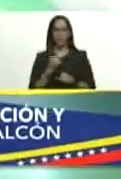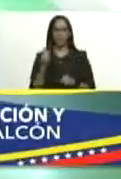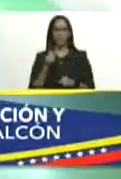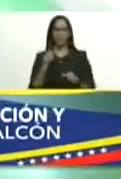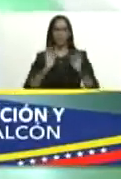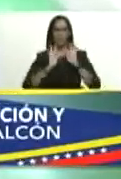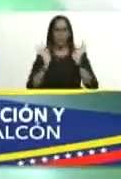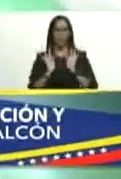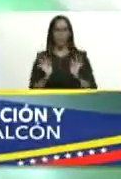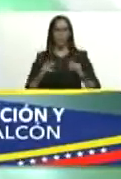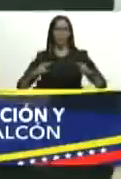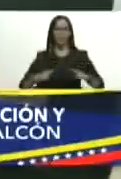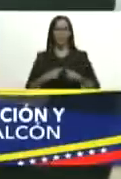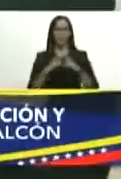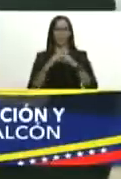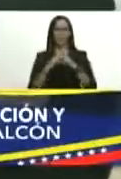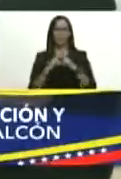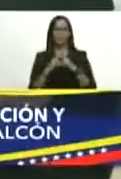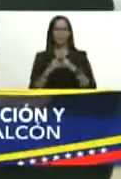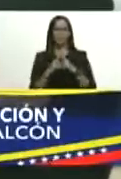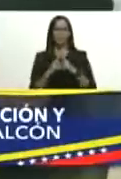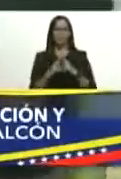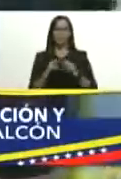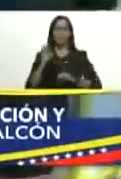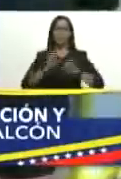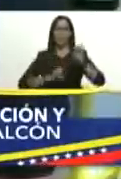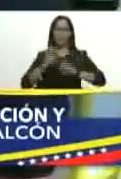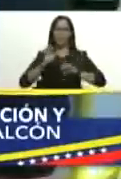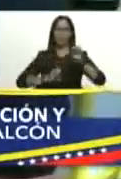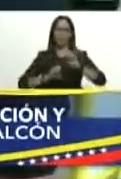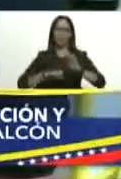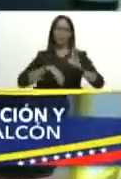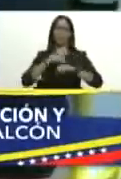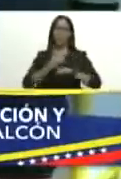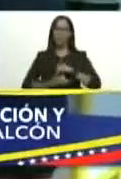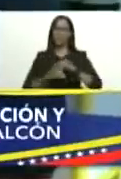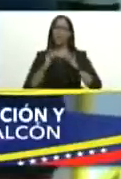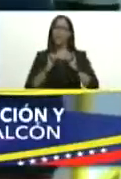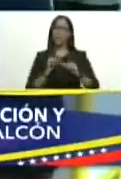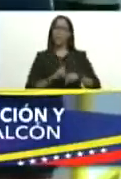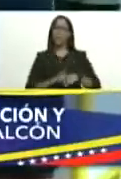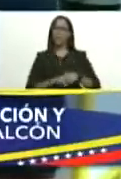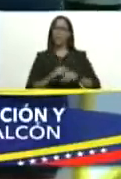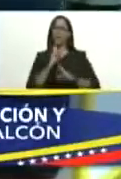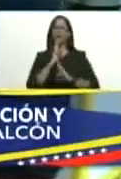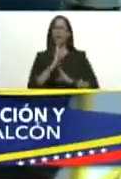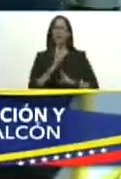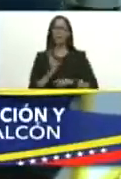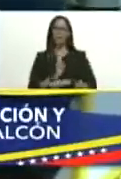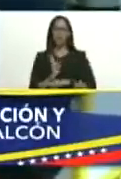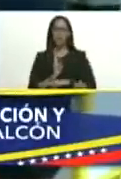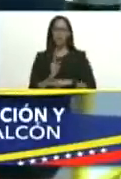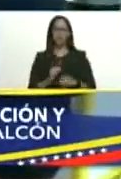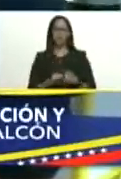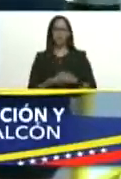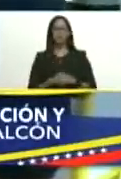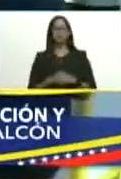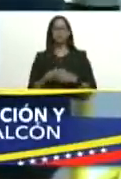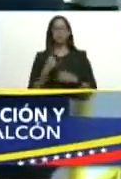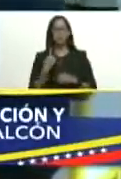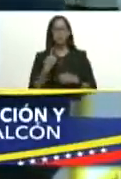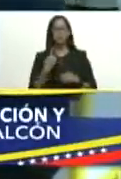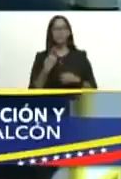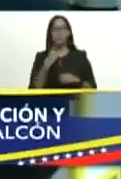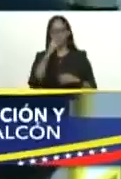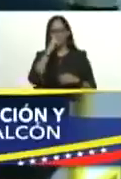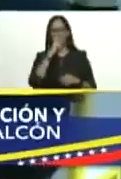método de encuentro, de diagnóstico, de planificar, pero al mismo tiempo de responder inmediatamente. Por eso, a un año de